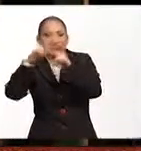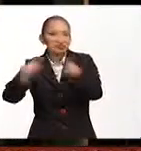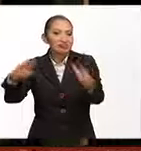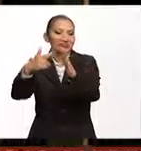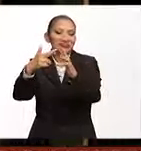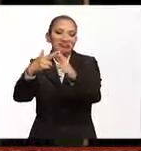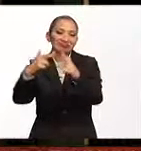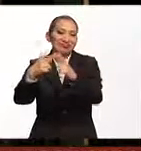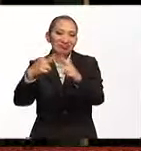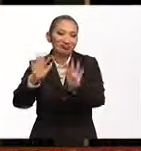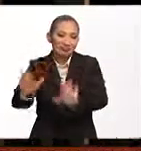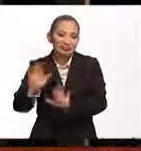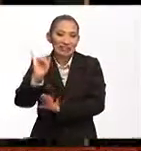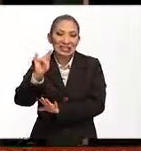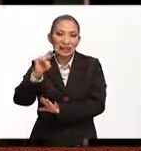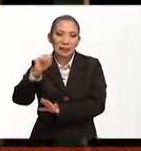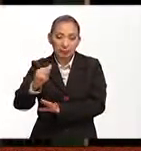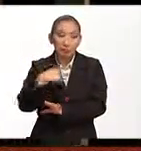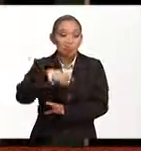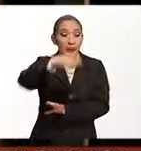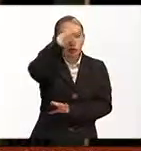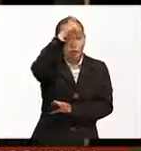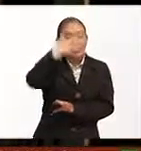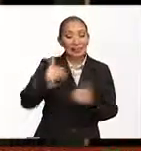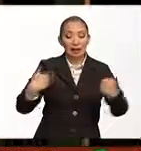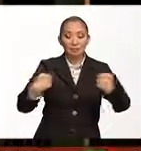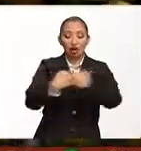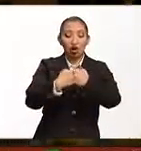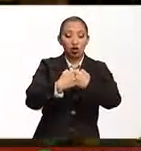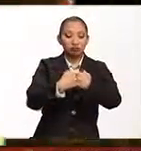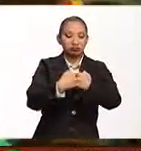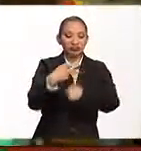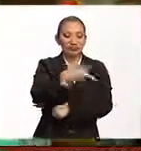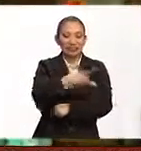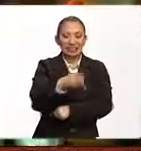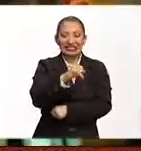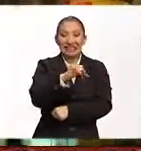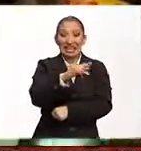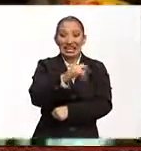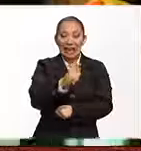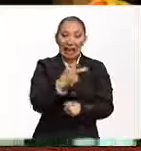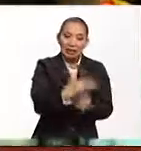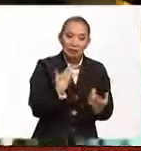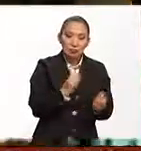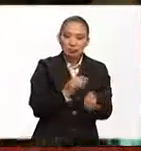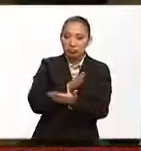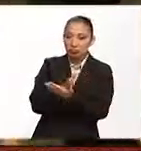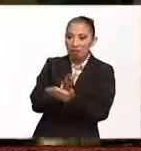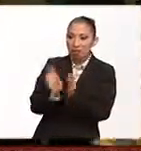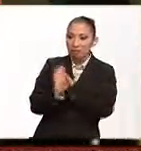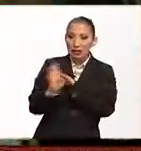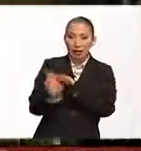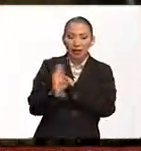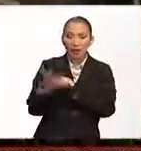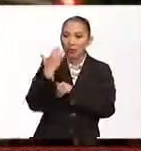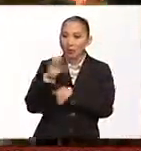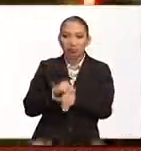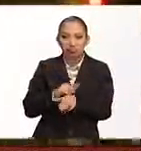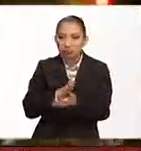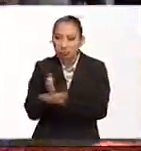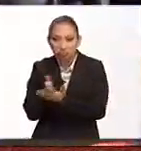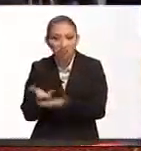del Islam. También recordemos que Turquía tiene frontera común con Siria, y muchas de las presiones migratorias ilegales pues